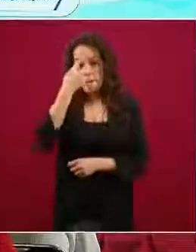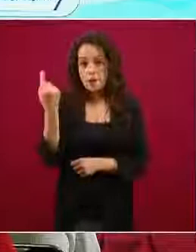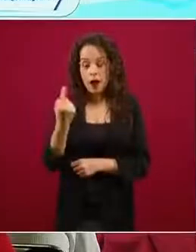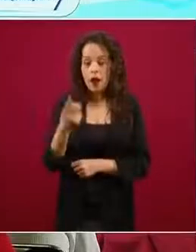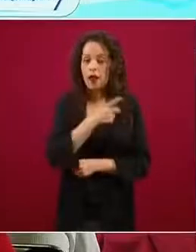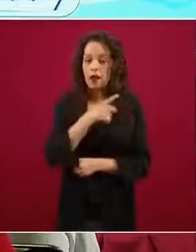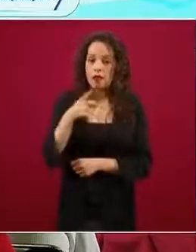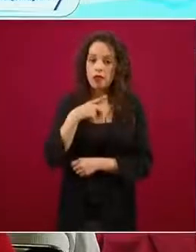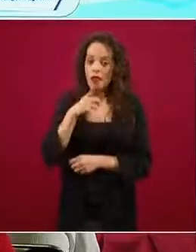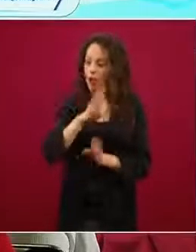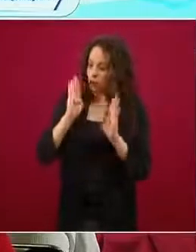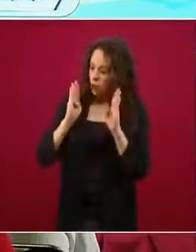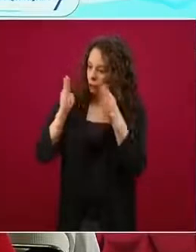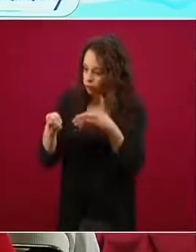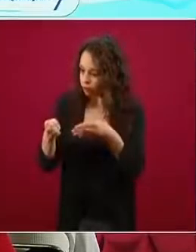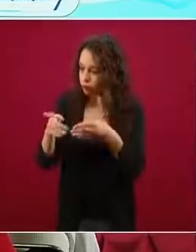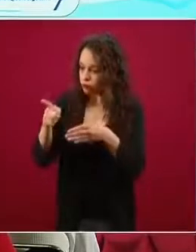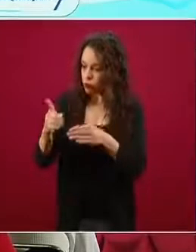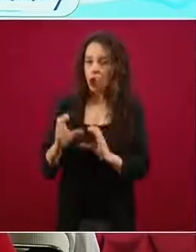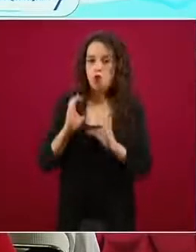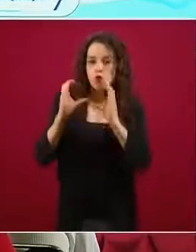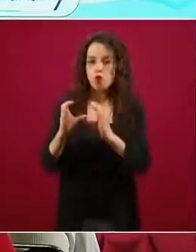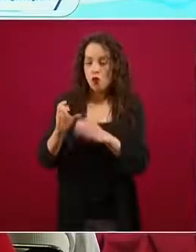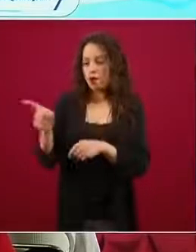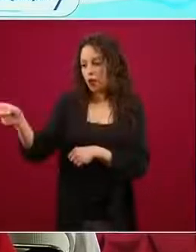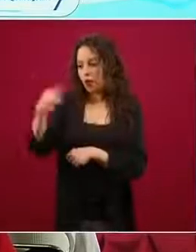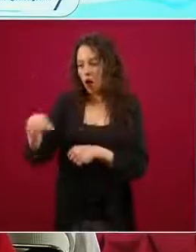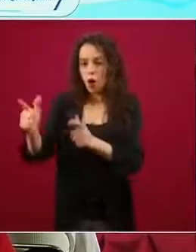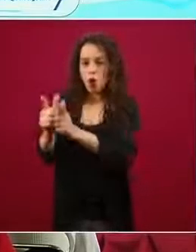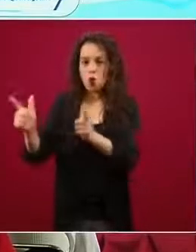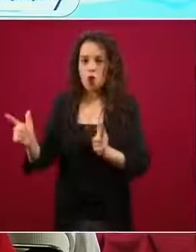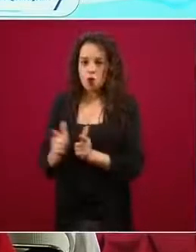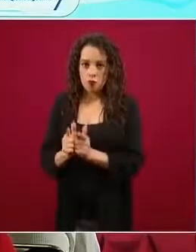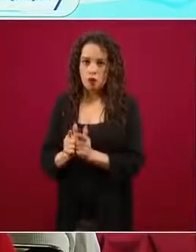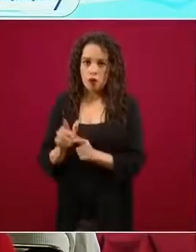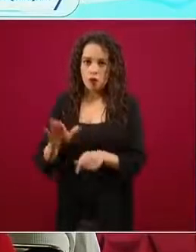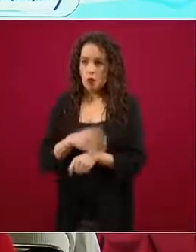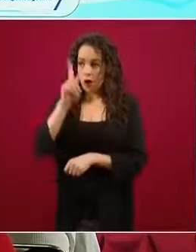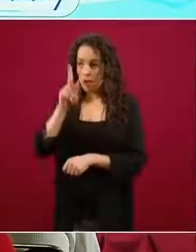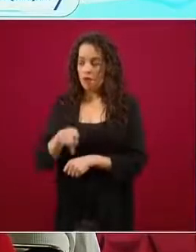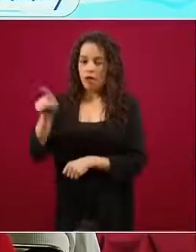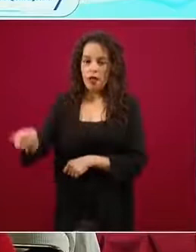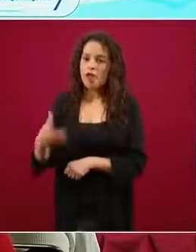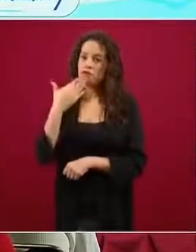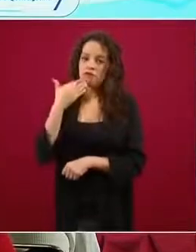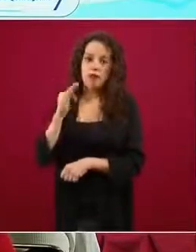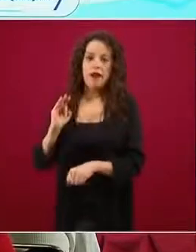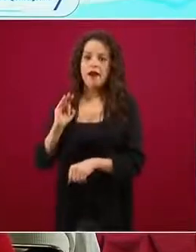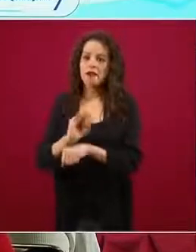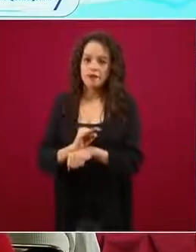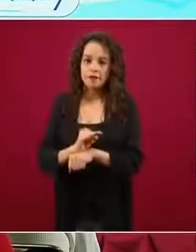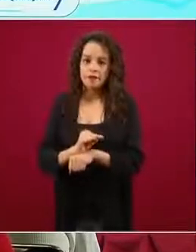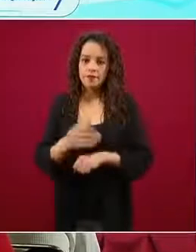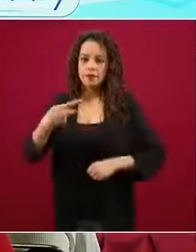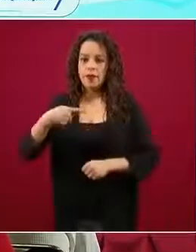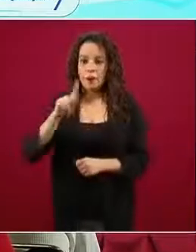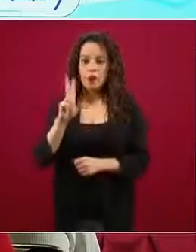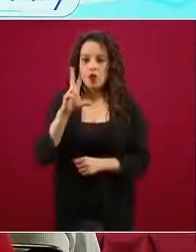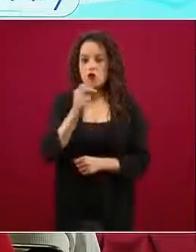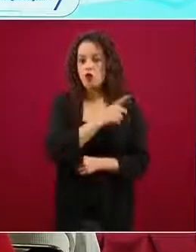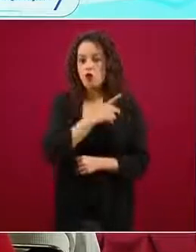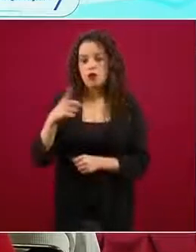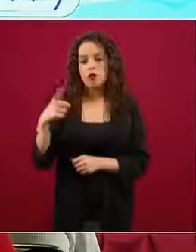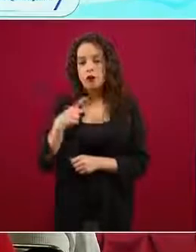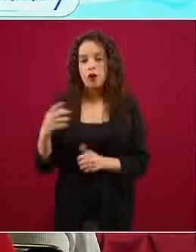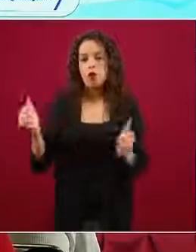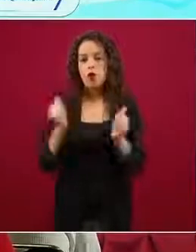cuidado de esta población que puede ser biológicamente vulnerable, pero no debería de serlo socialmente.